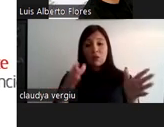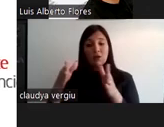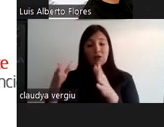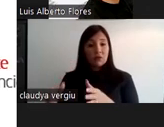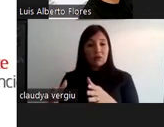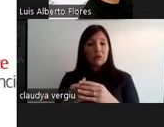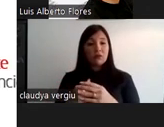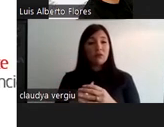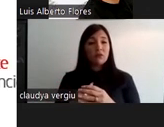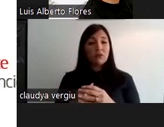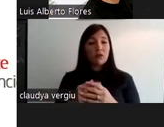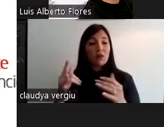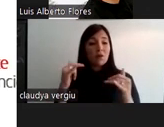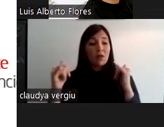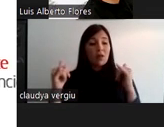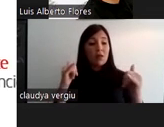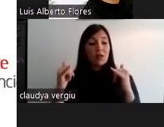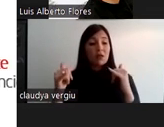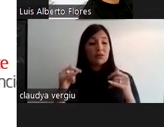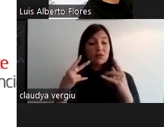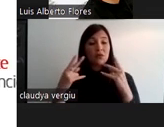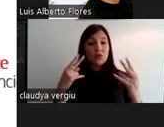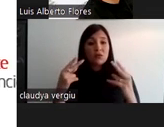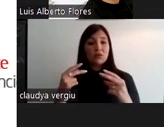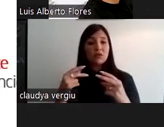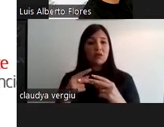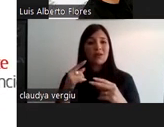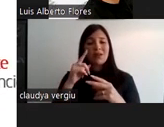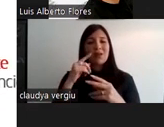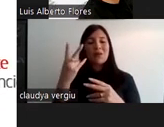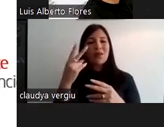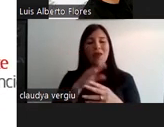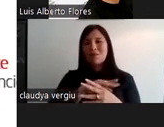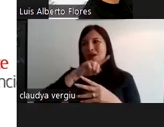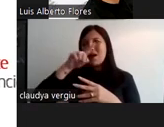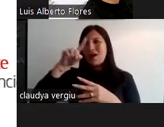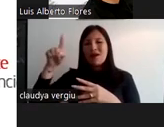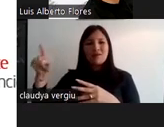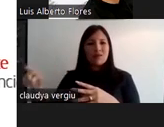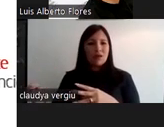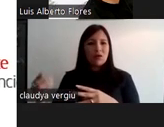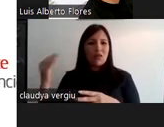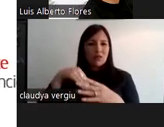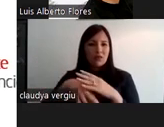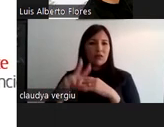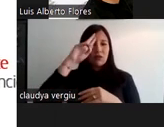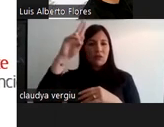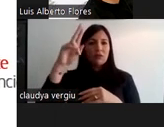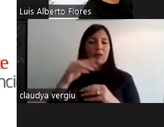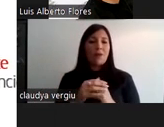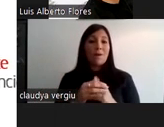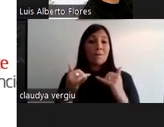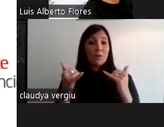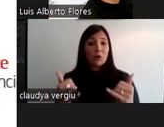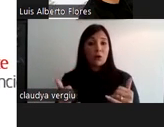los vacacionistas desean viajar más lejos y aunque aún dentro del país No es por eso que